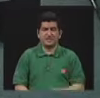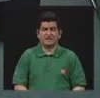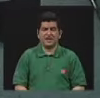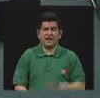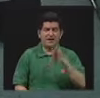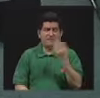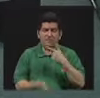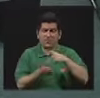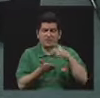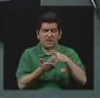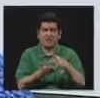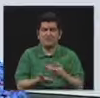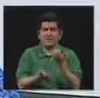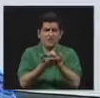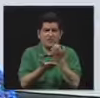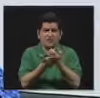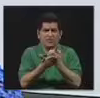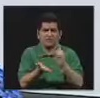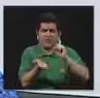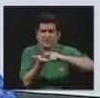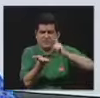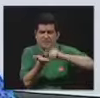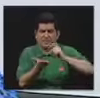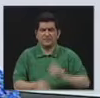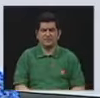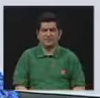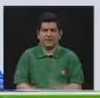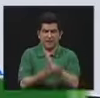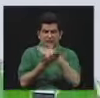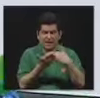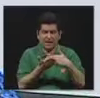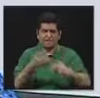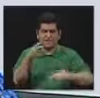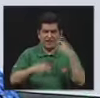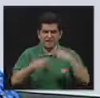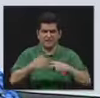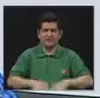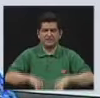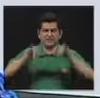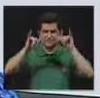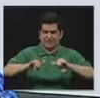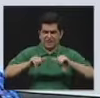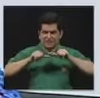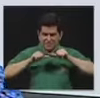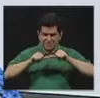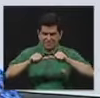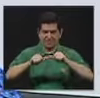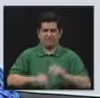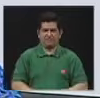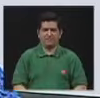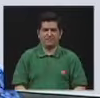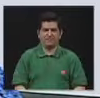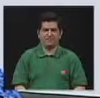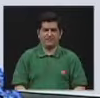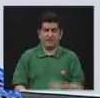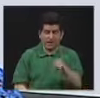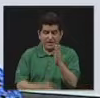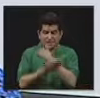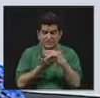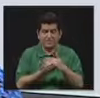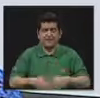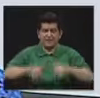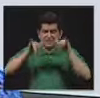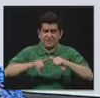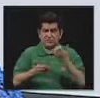que les permitiera pagar sus deudas. Sí, hasta la parte de la crisis fue que llegó la sostenibilidad. Porque marca, o sea, la parte